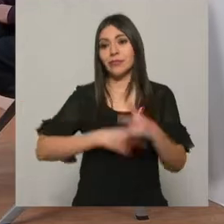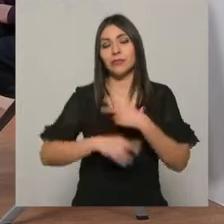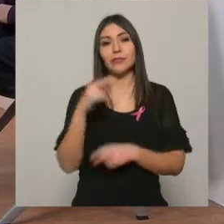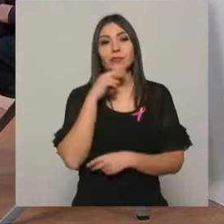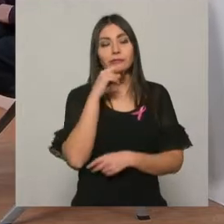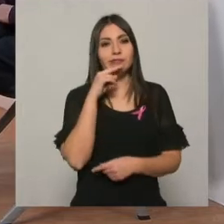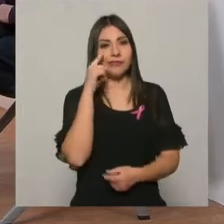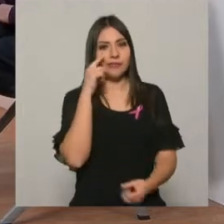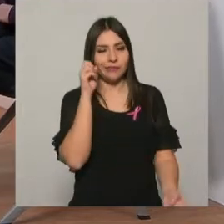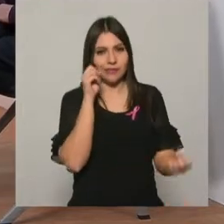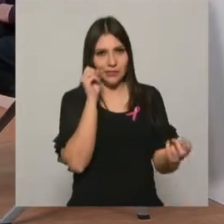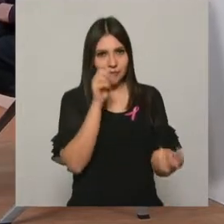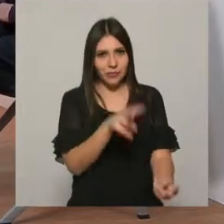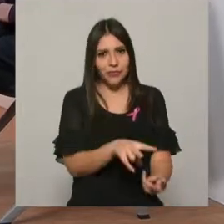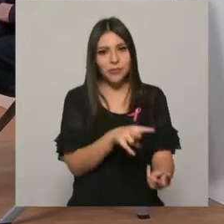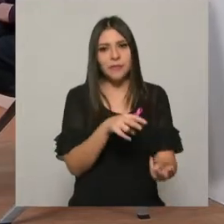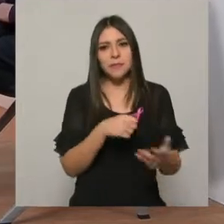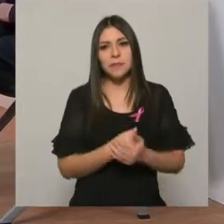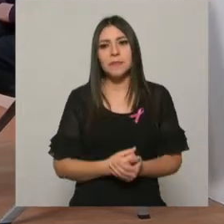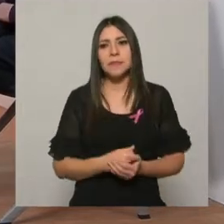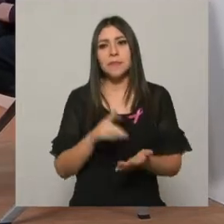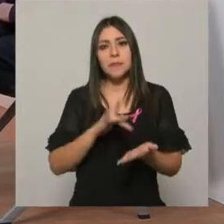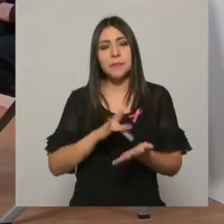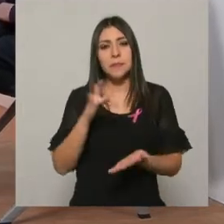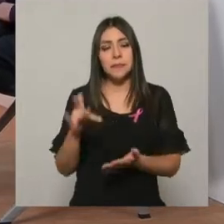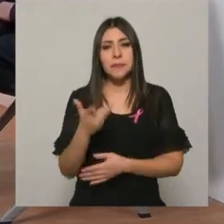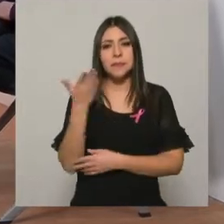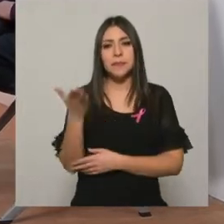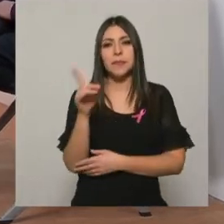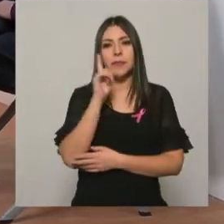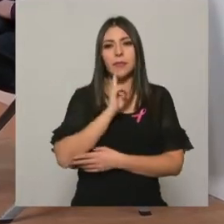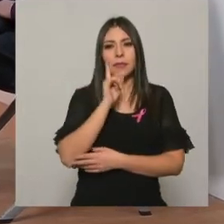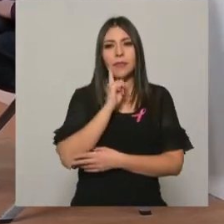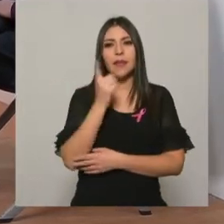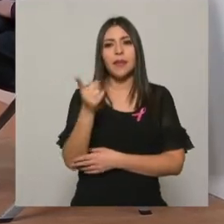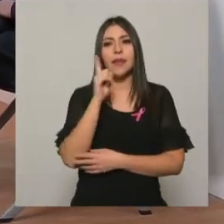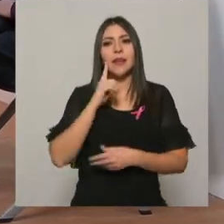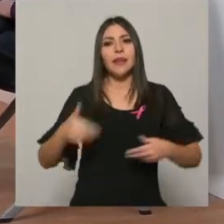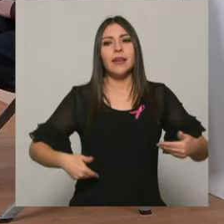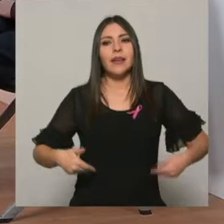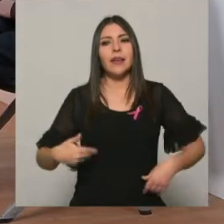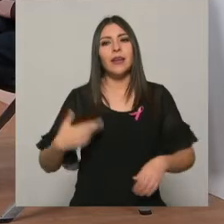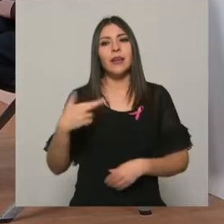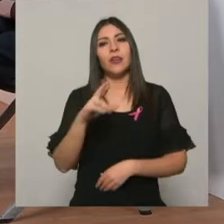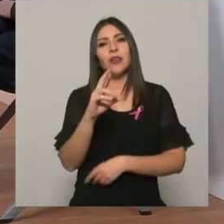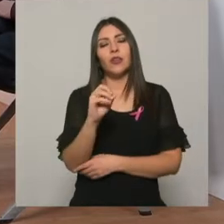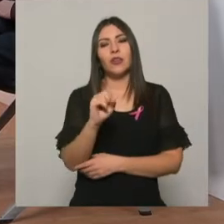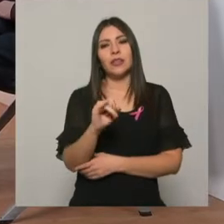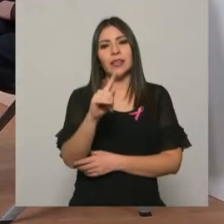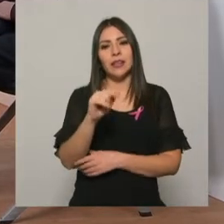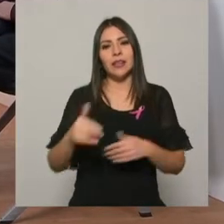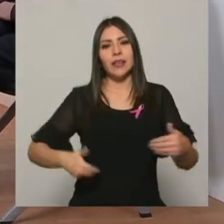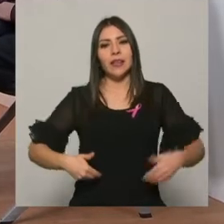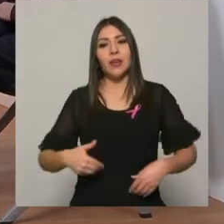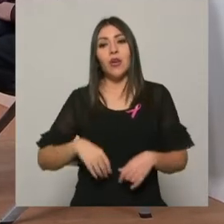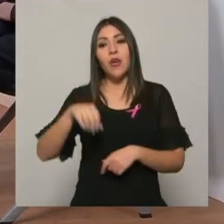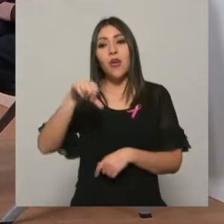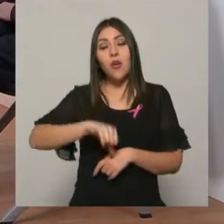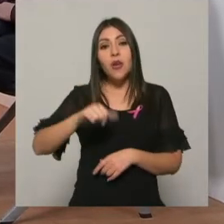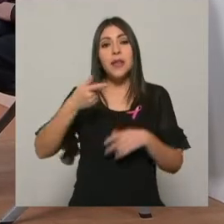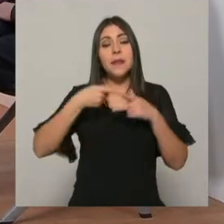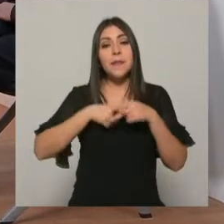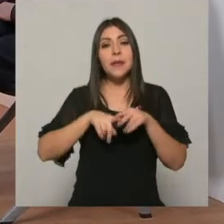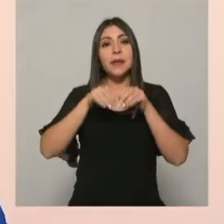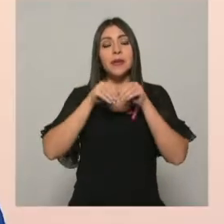Sí, que claro vamos al que estreno. sí. No, gracias a Deya Vargas. Ella interpreta a Rosita en esta obra sobrenatural. El estreno es hoy a las